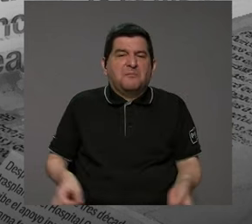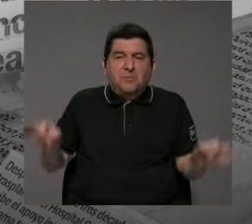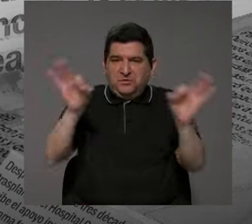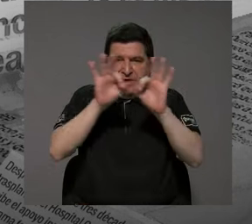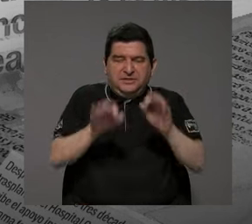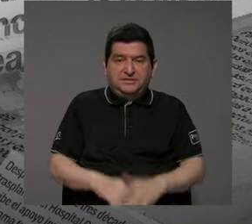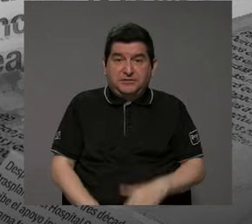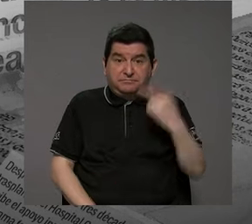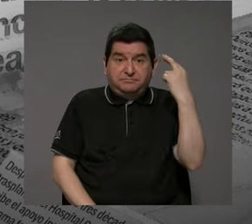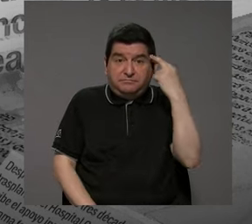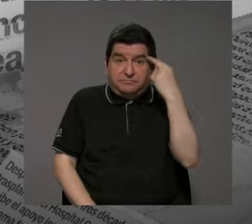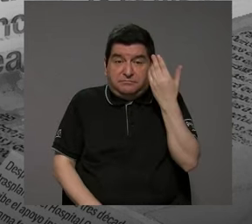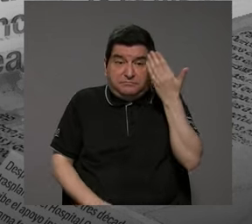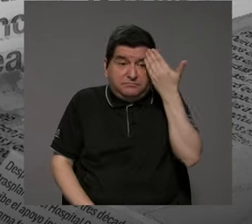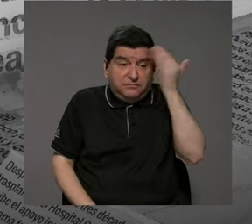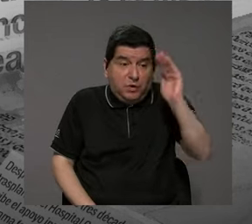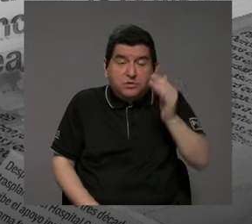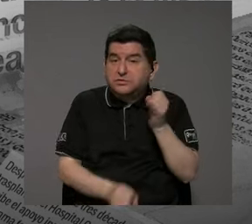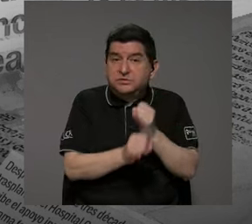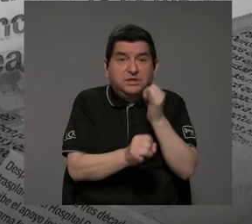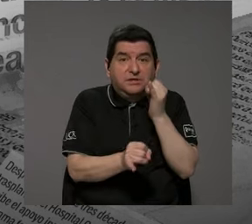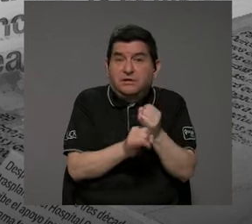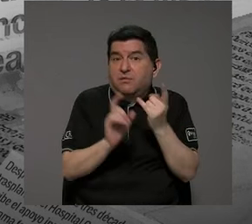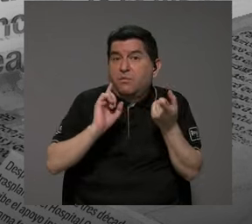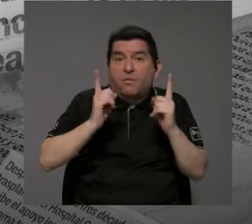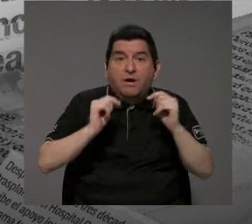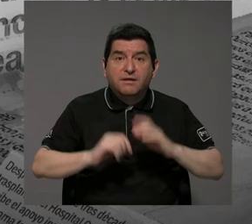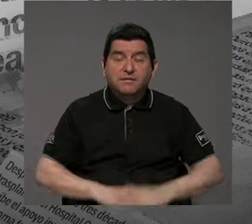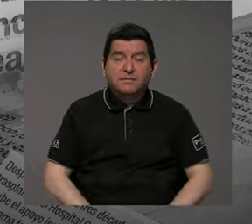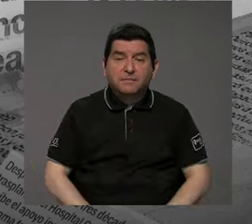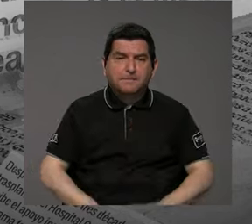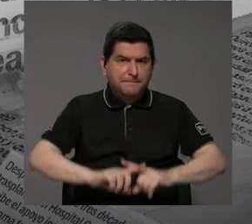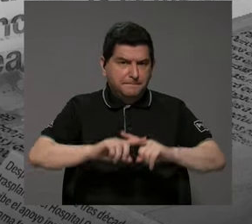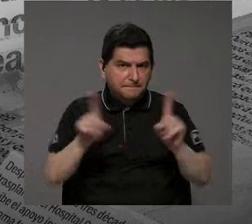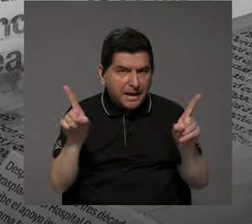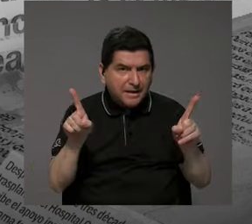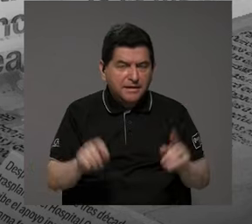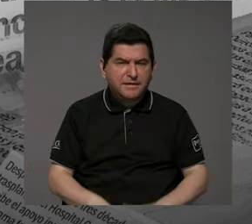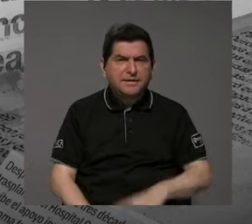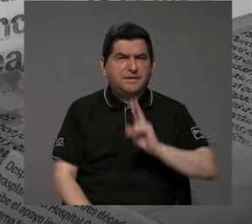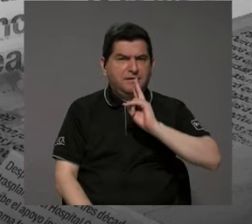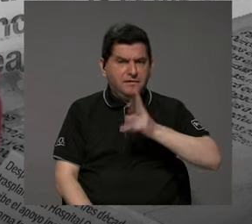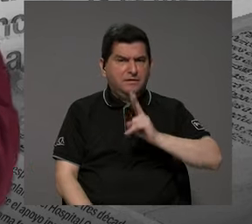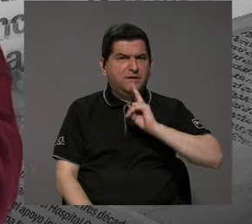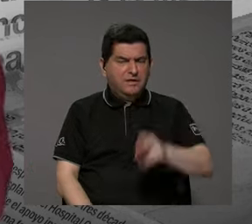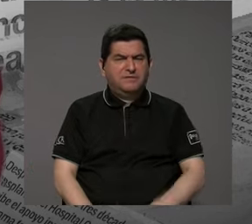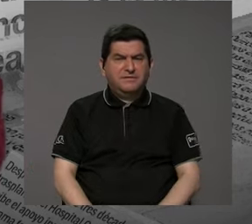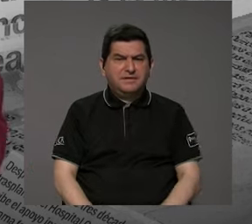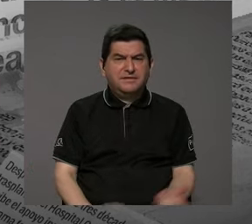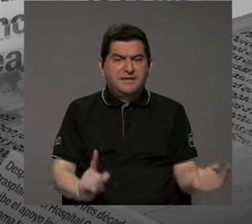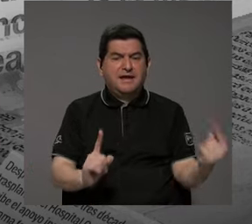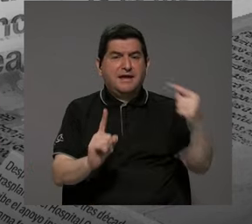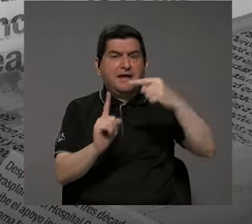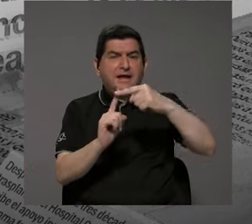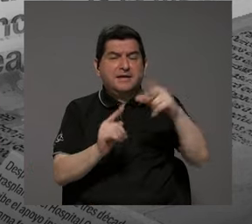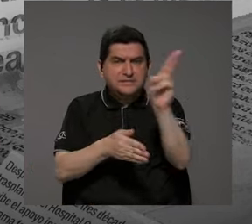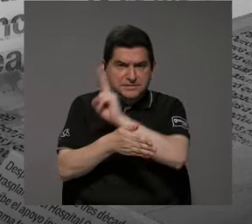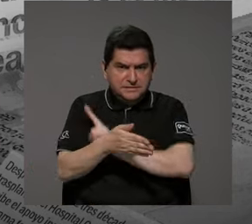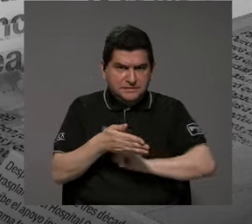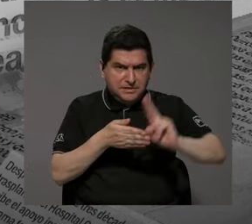cuáles Serán las razones de las instituciones verdad sin embargo lo cierto es que hasta que hasta que la